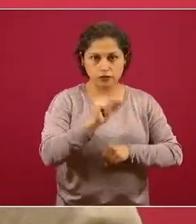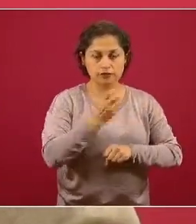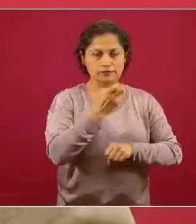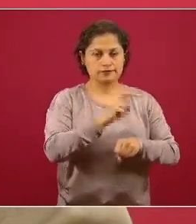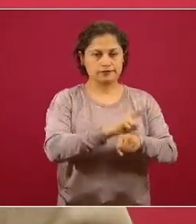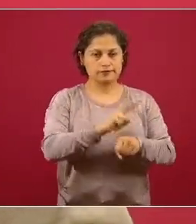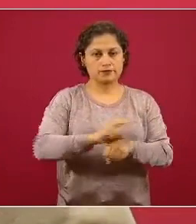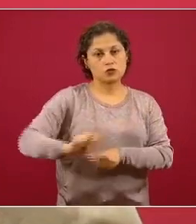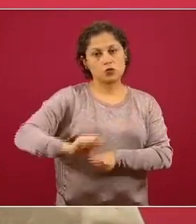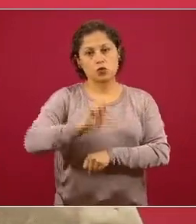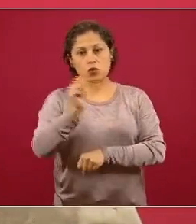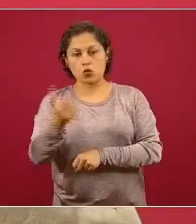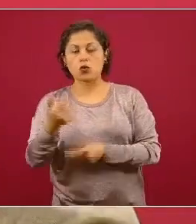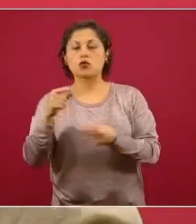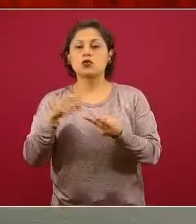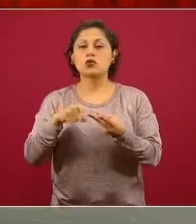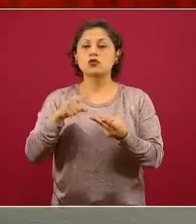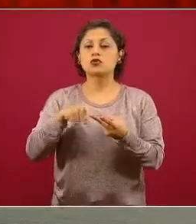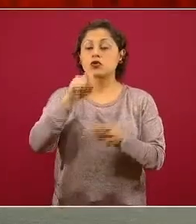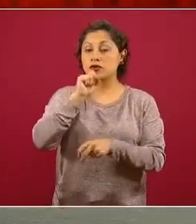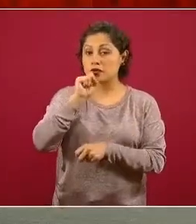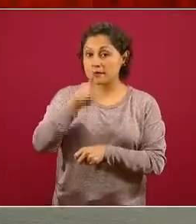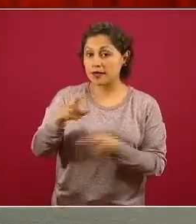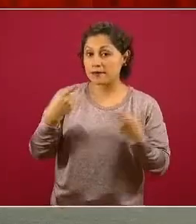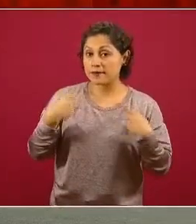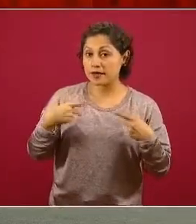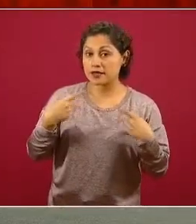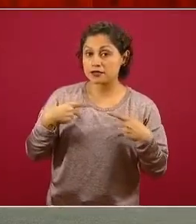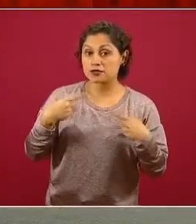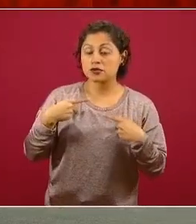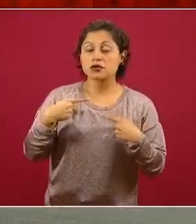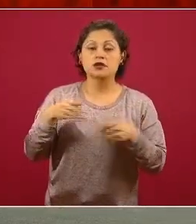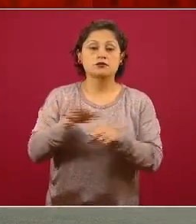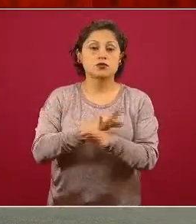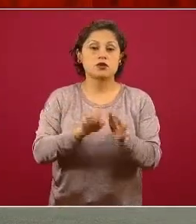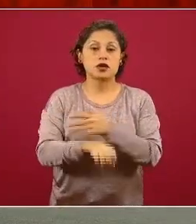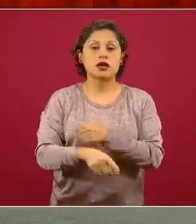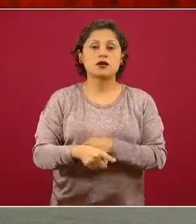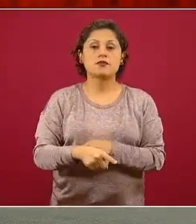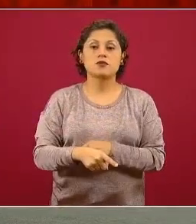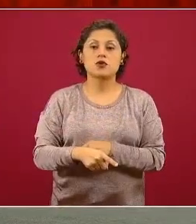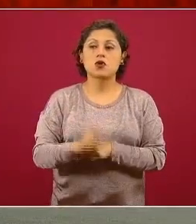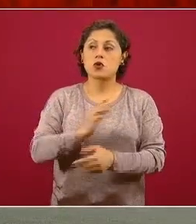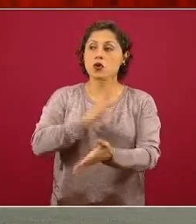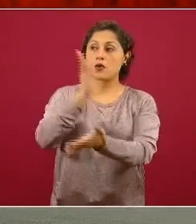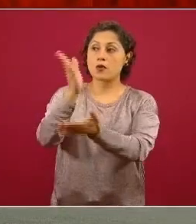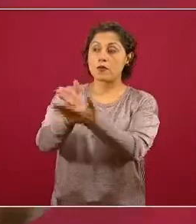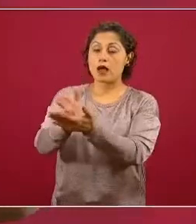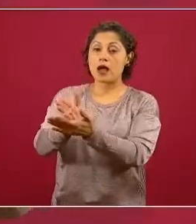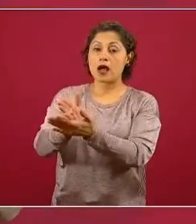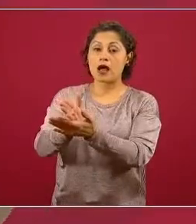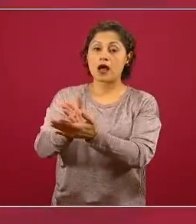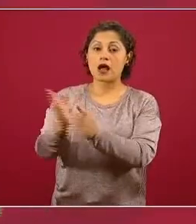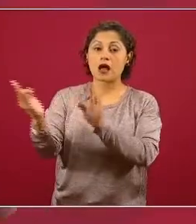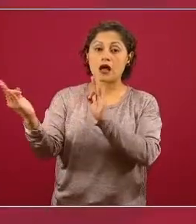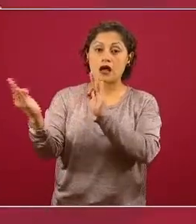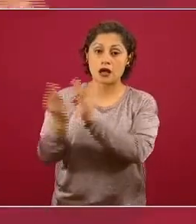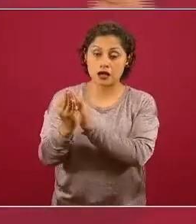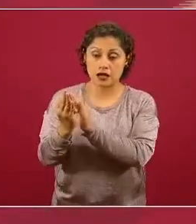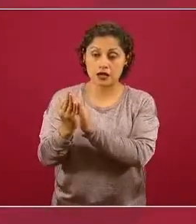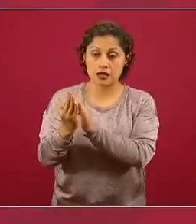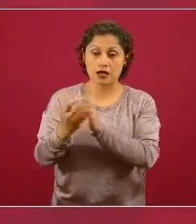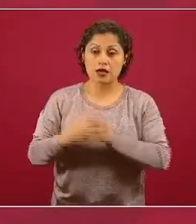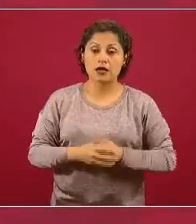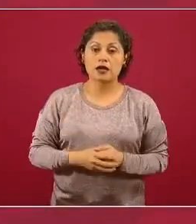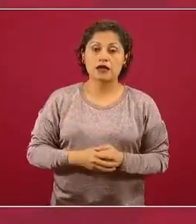personas. Si las personas van a un sitio relativamente cercano, hay menor probabilidad de un repunte. Si tienen